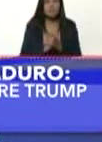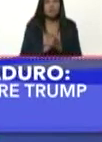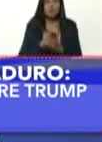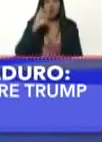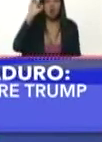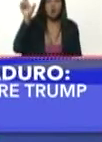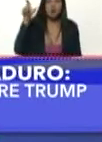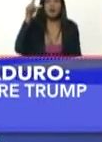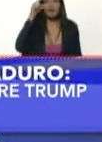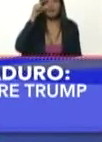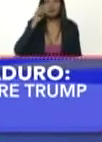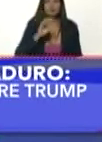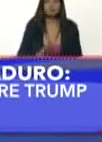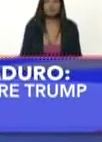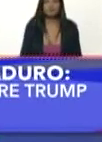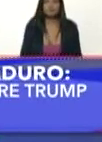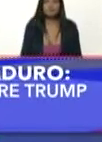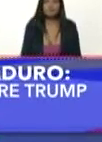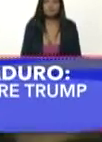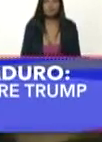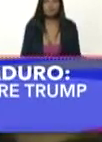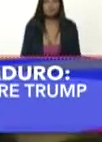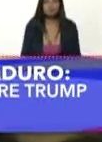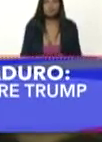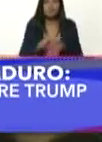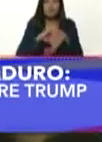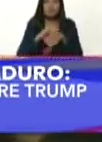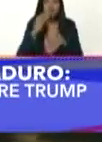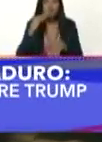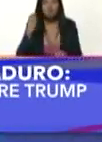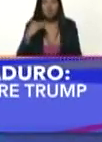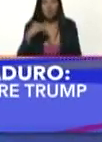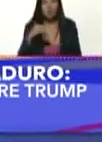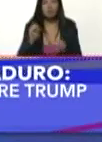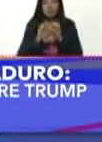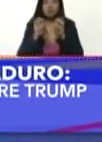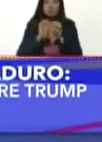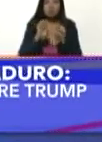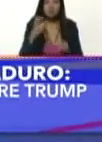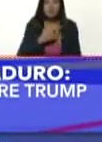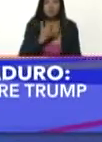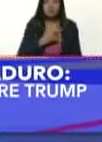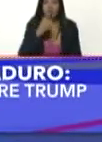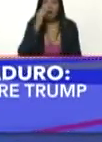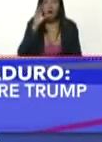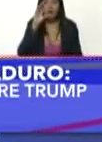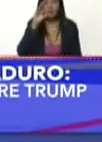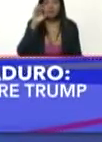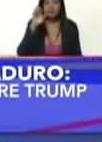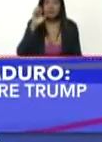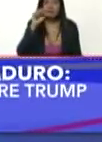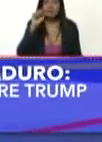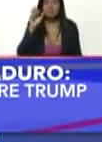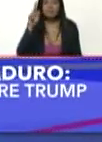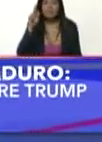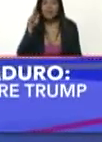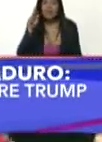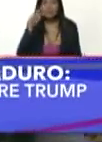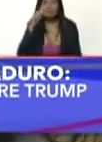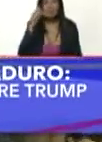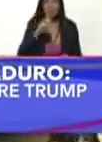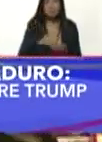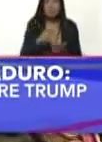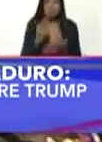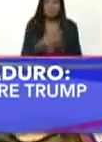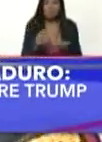Arreaza. Y está el ministro, el joven ministro de Educación Universitaria, compañero César Trompis. Levántate para que